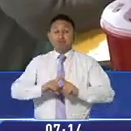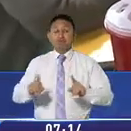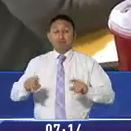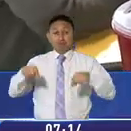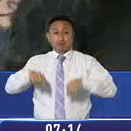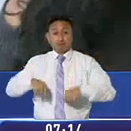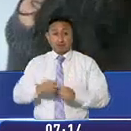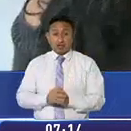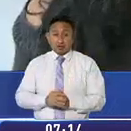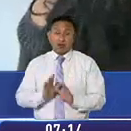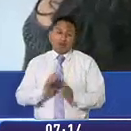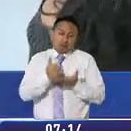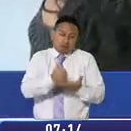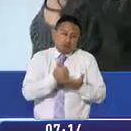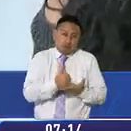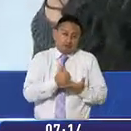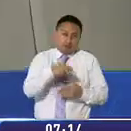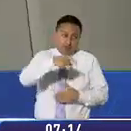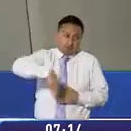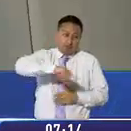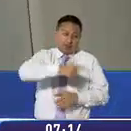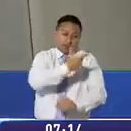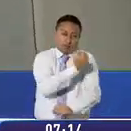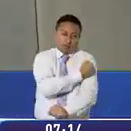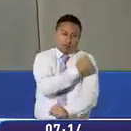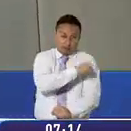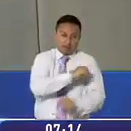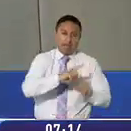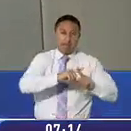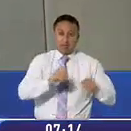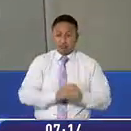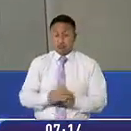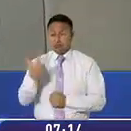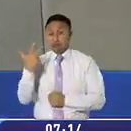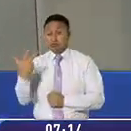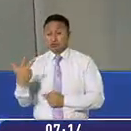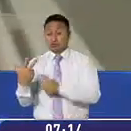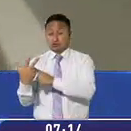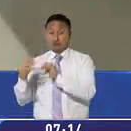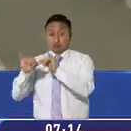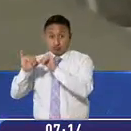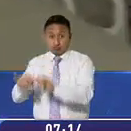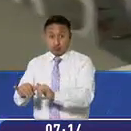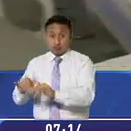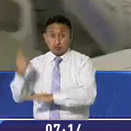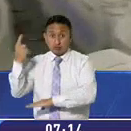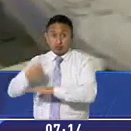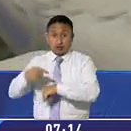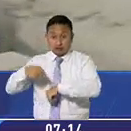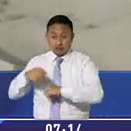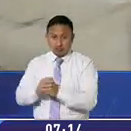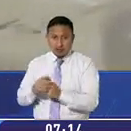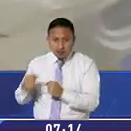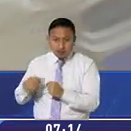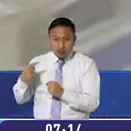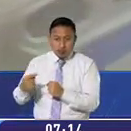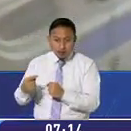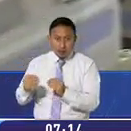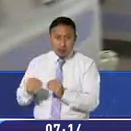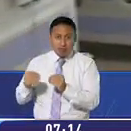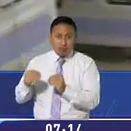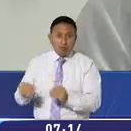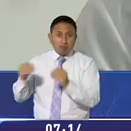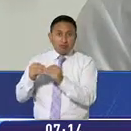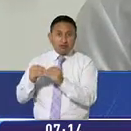el beneficio de las vacunas. Sin embargo, de esos 3 que deben quedarse por día, a la larga van llenando espacios.